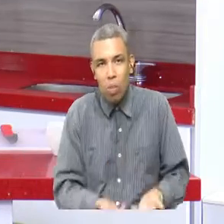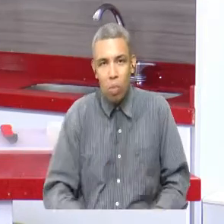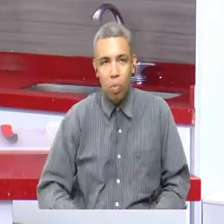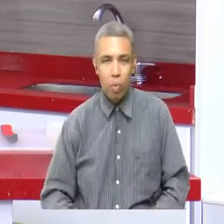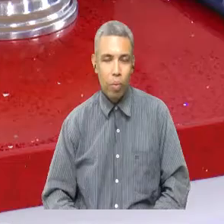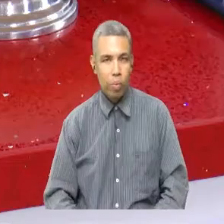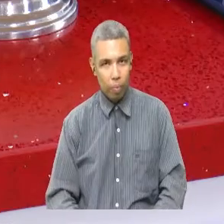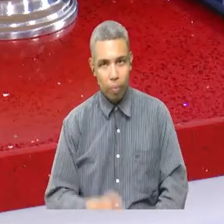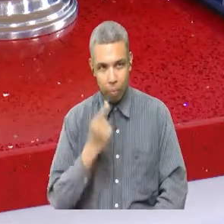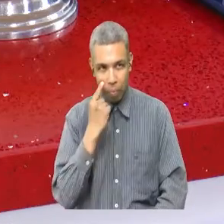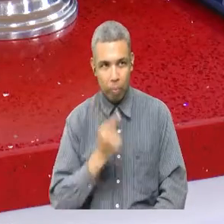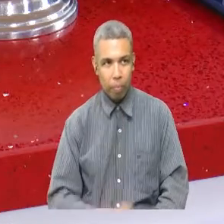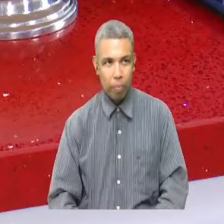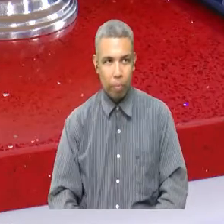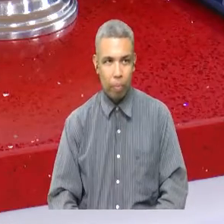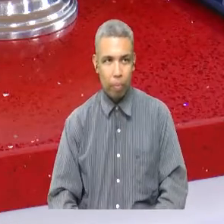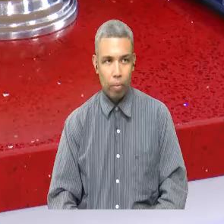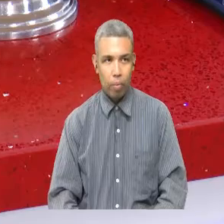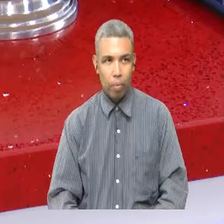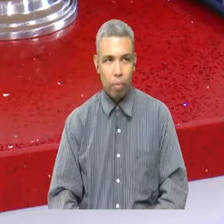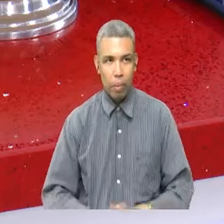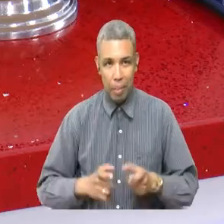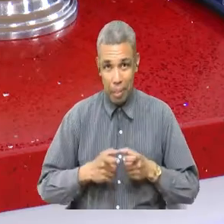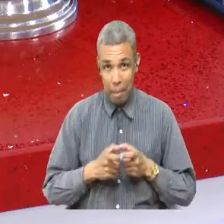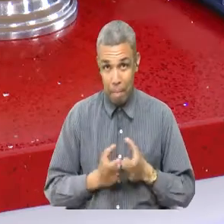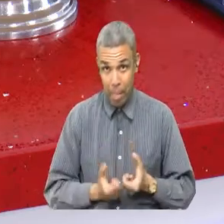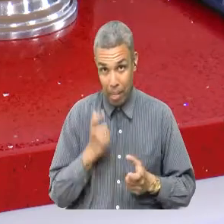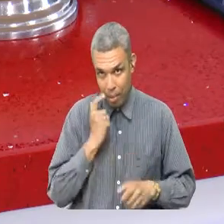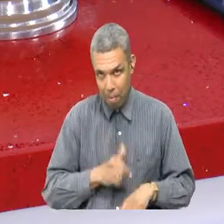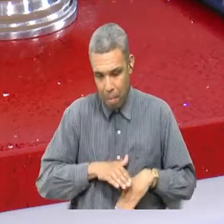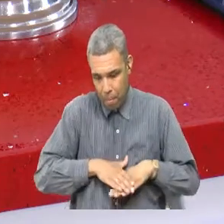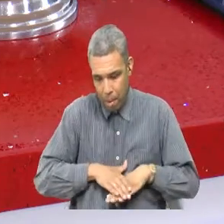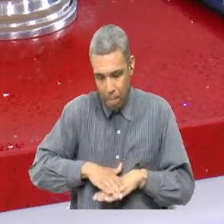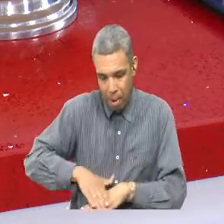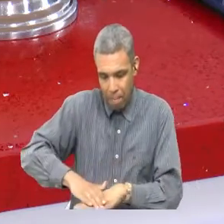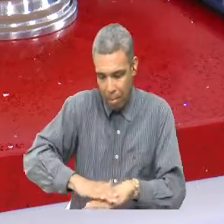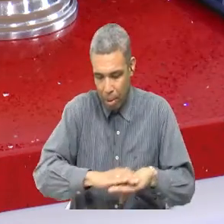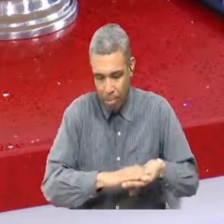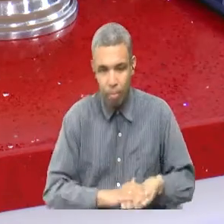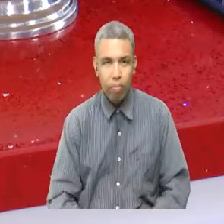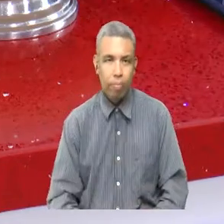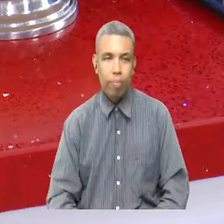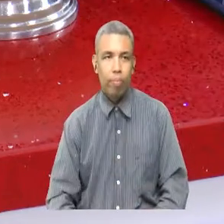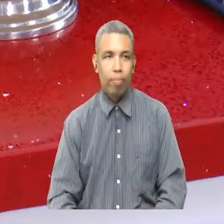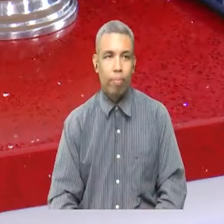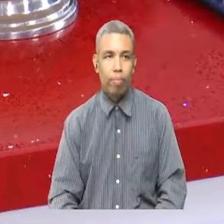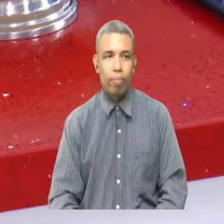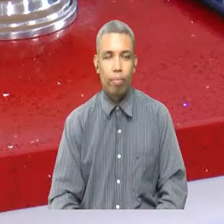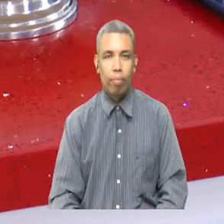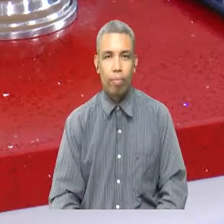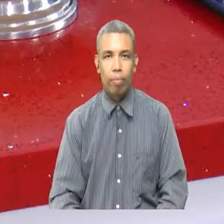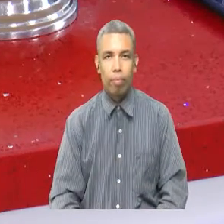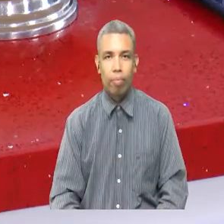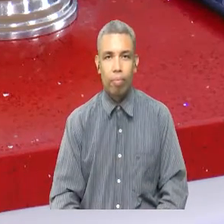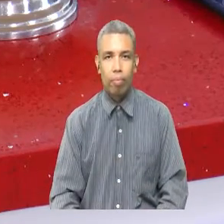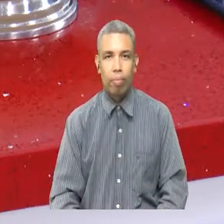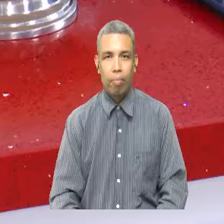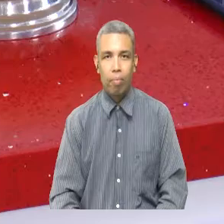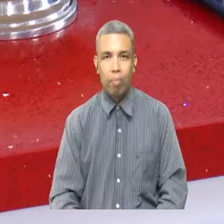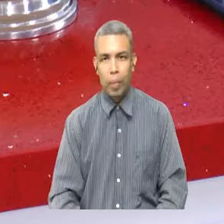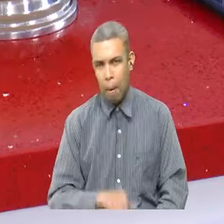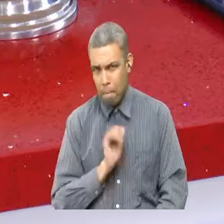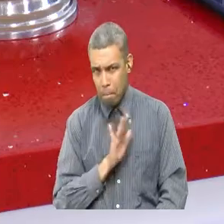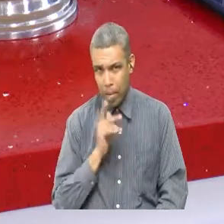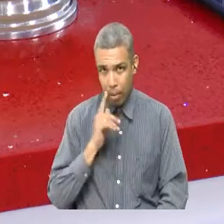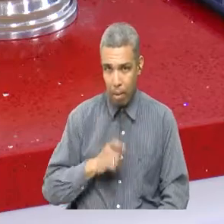pues la partimos. Ajá, ven, aquí ya hay una partidita. Esa es. Entonces, permítame, cojo una cucharita. Ajá. Y